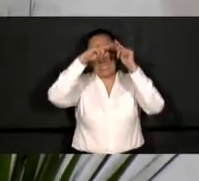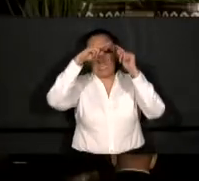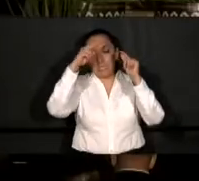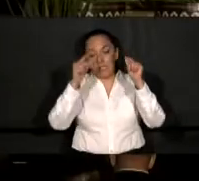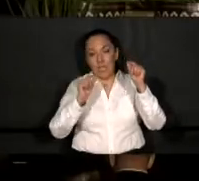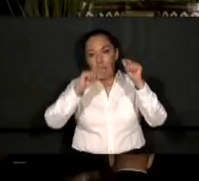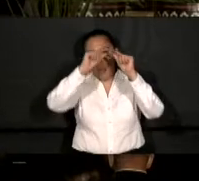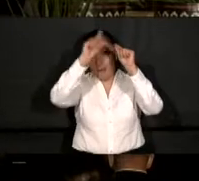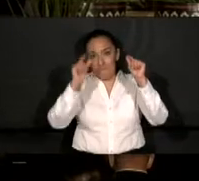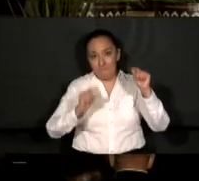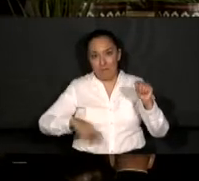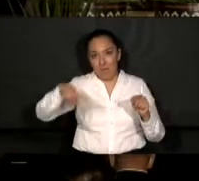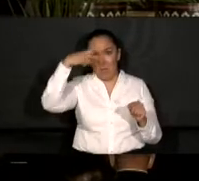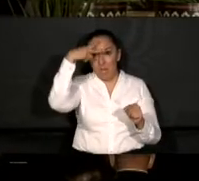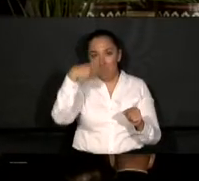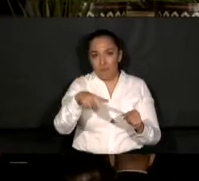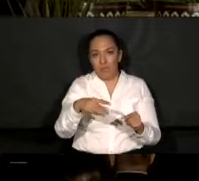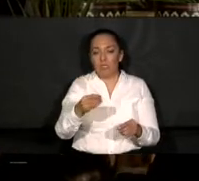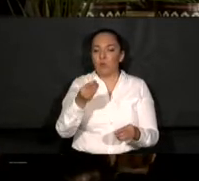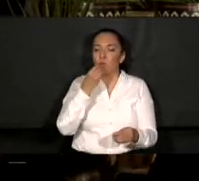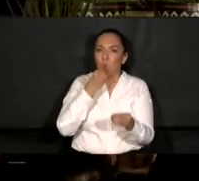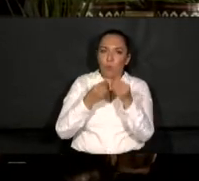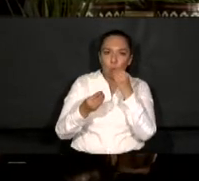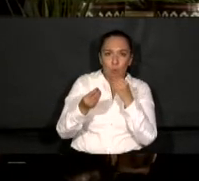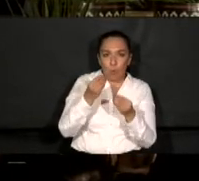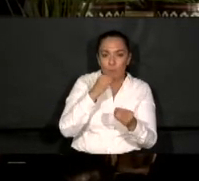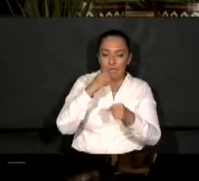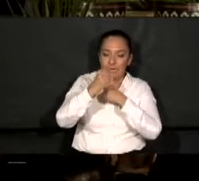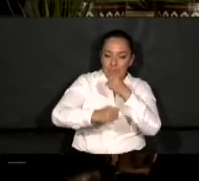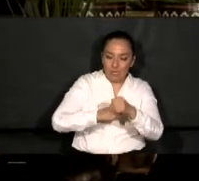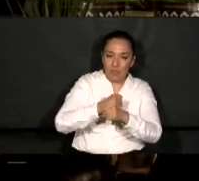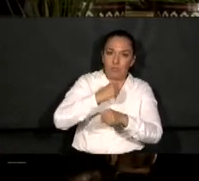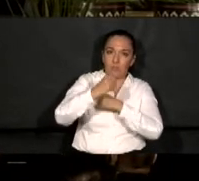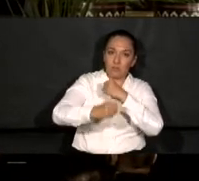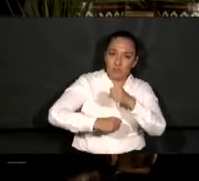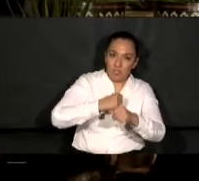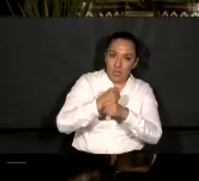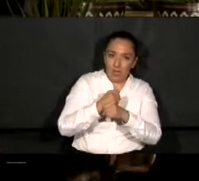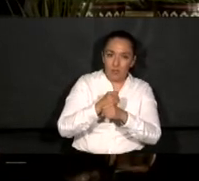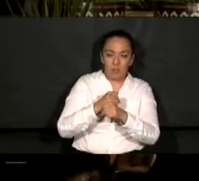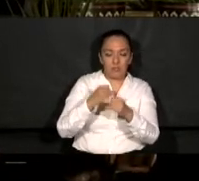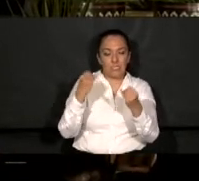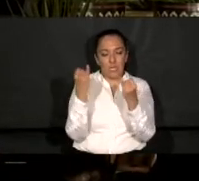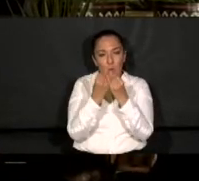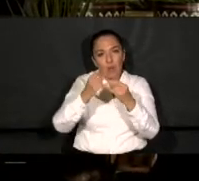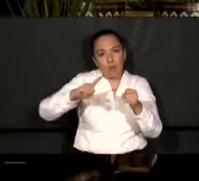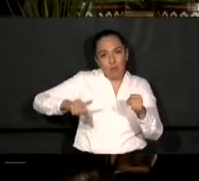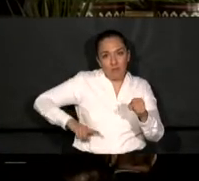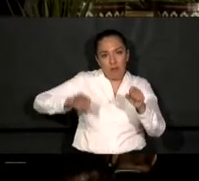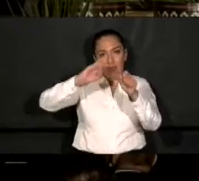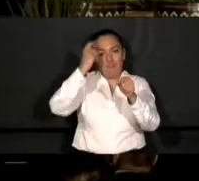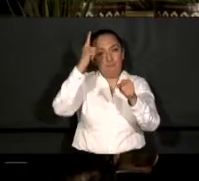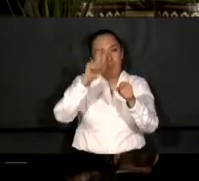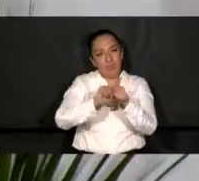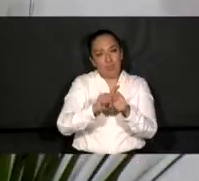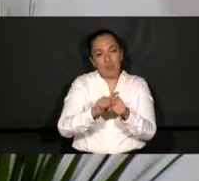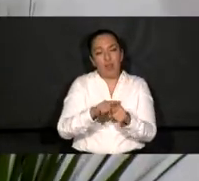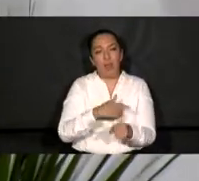Del gobierno federal, secretario, solo esperamos reciprocidad con los chihuahuenses, no